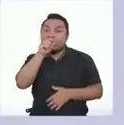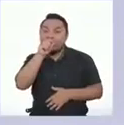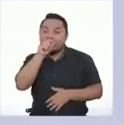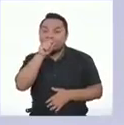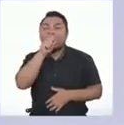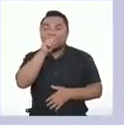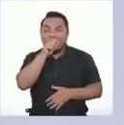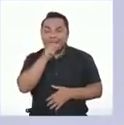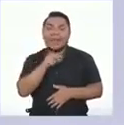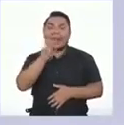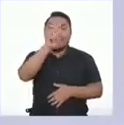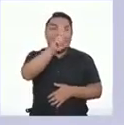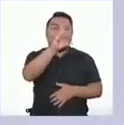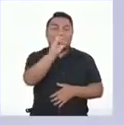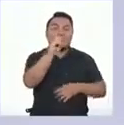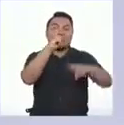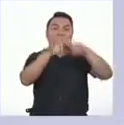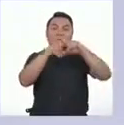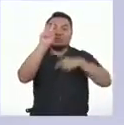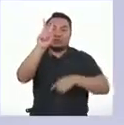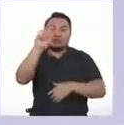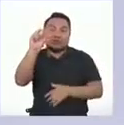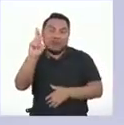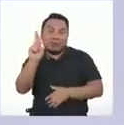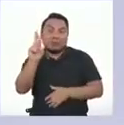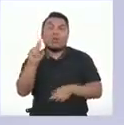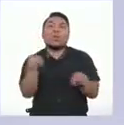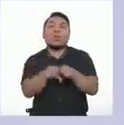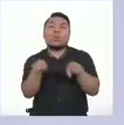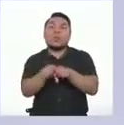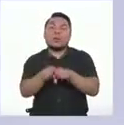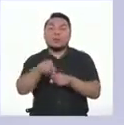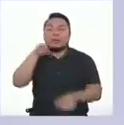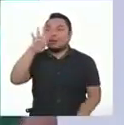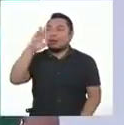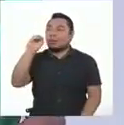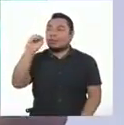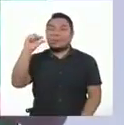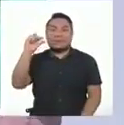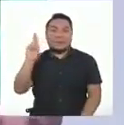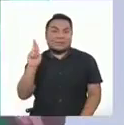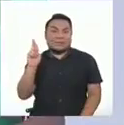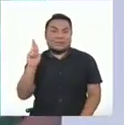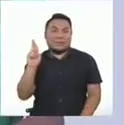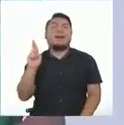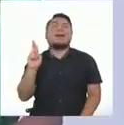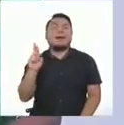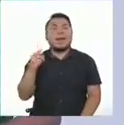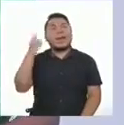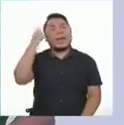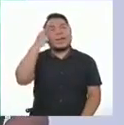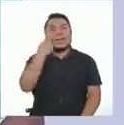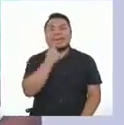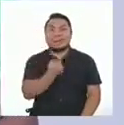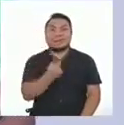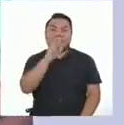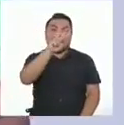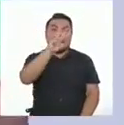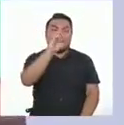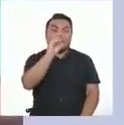es 20 por 2 gramos, igual 40 gramos. Podemos decir que el